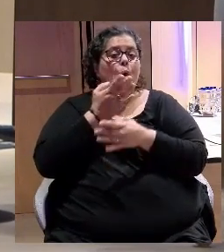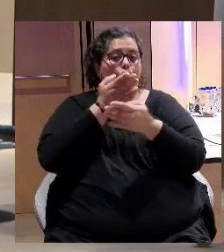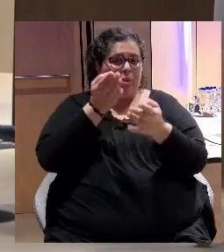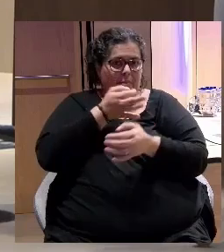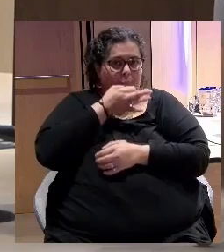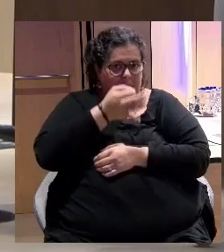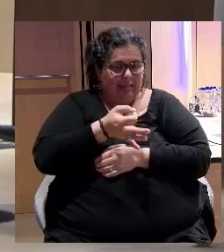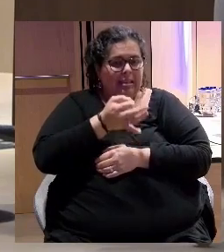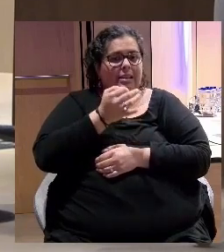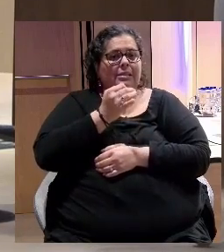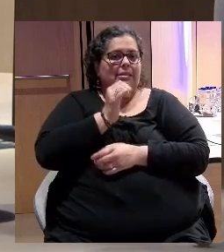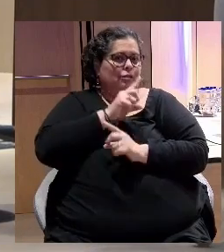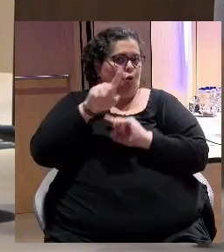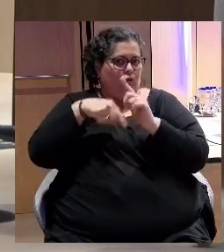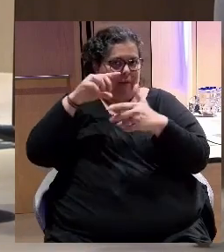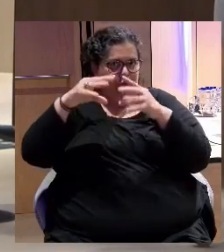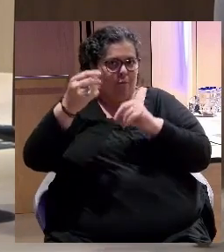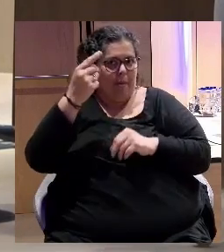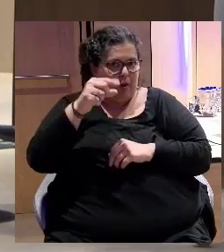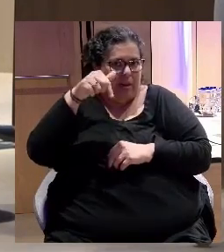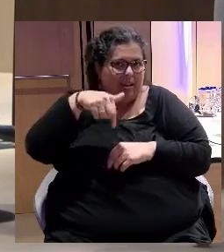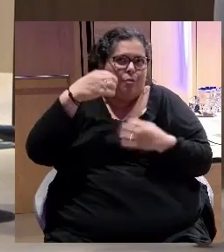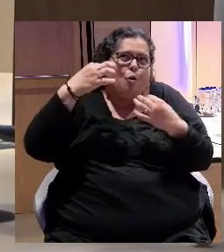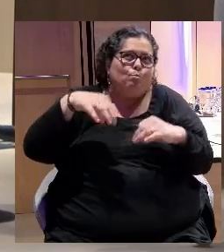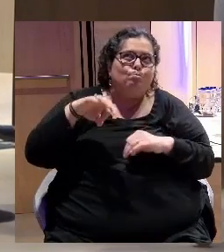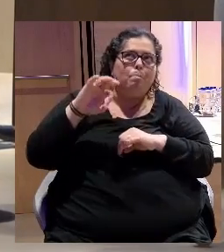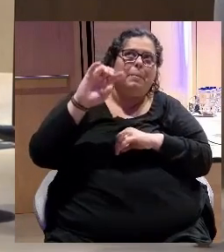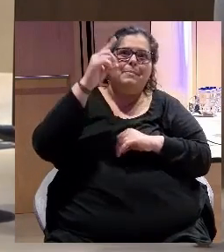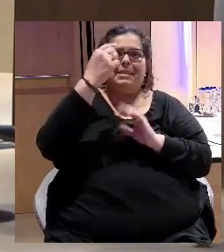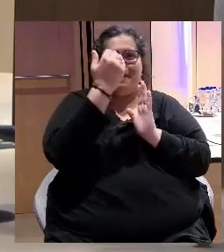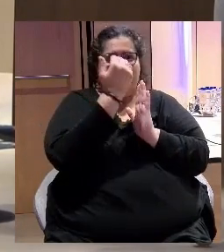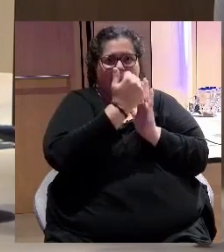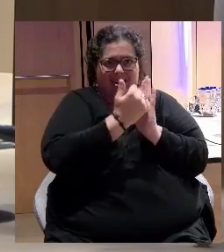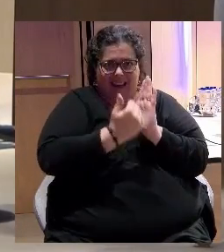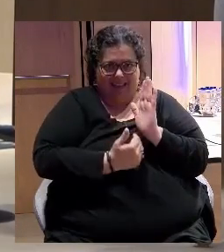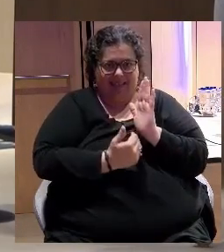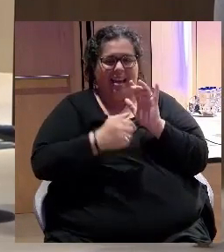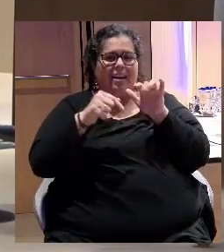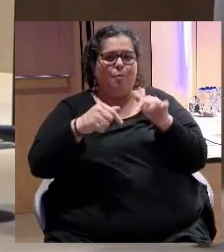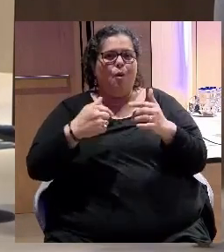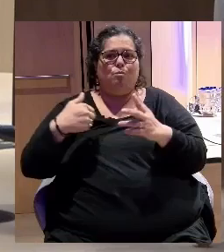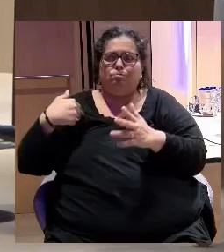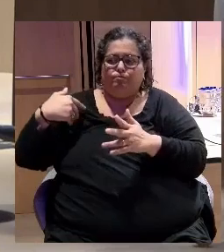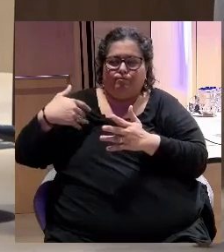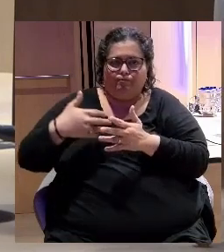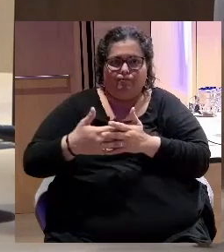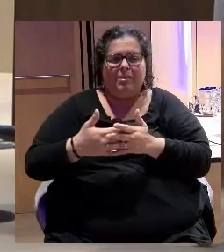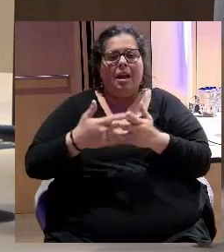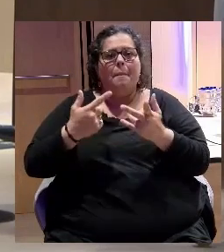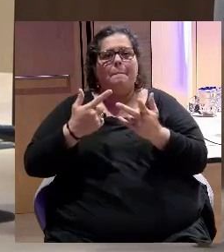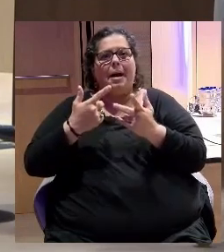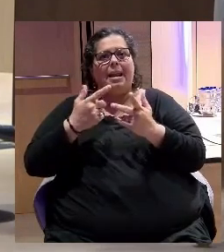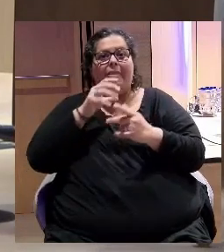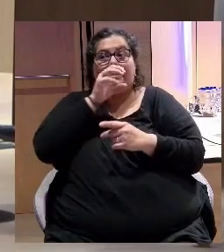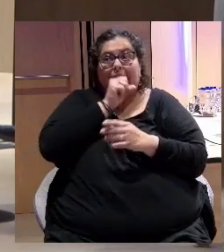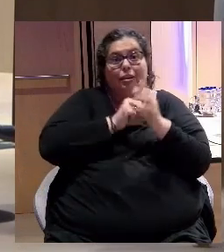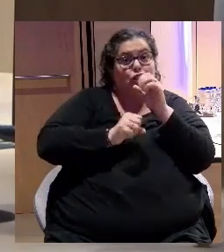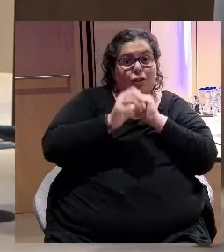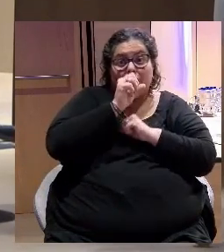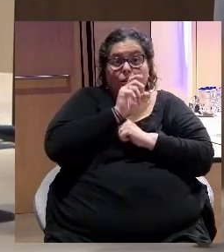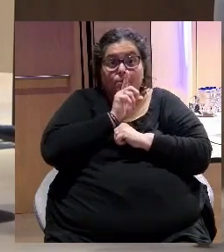así, de esta cruzada de transición de la cultura del secreto a la cultura de la